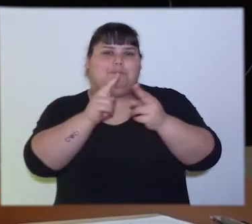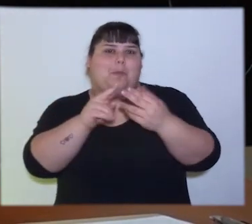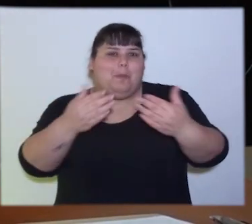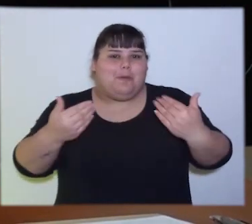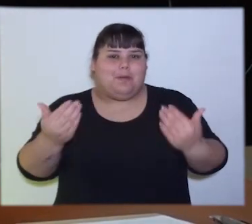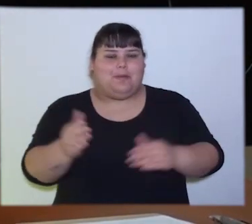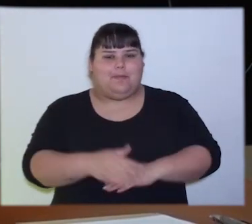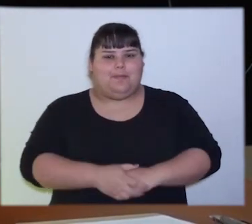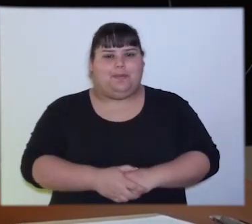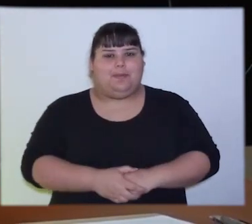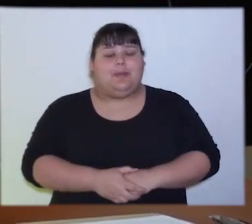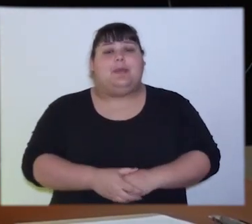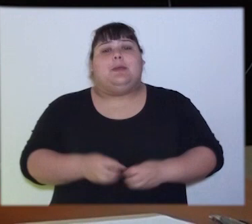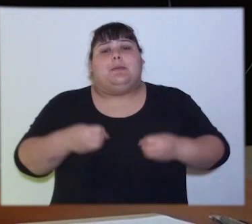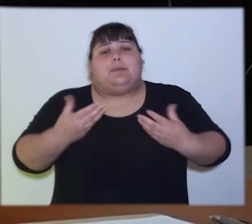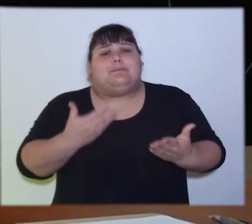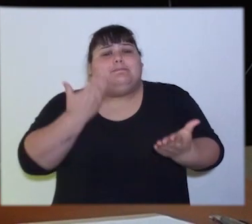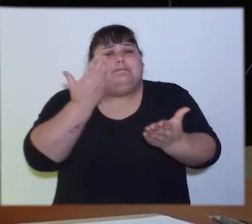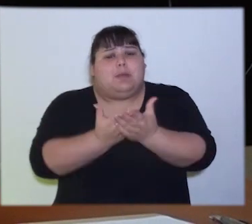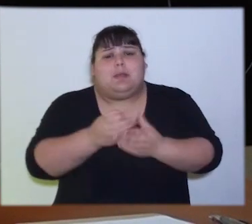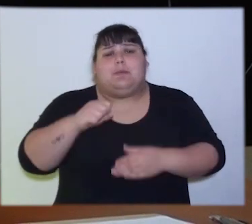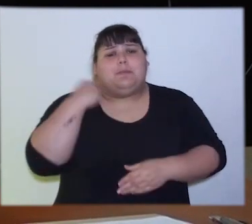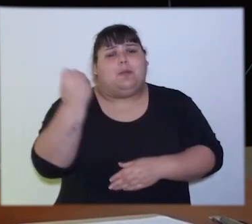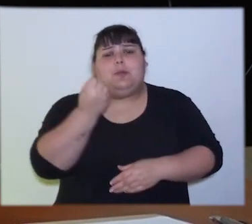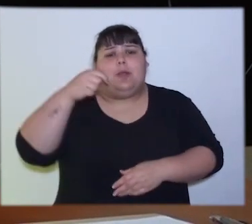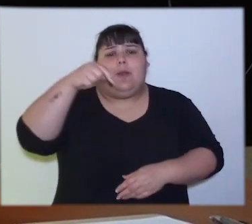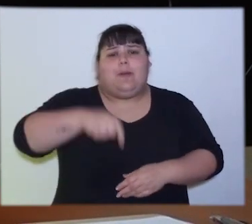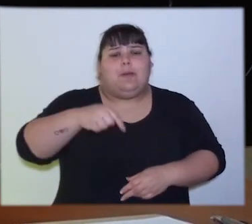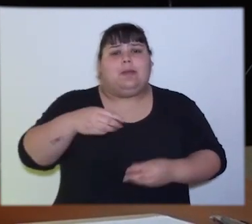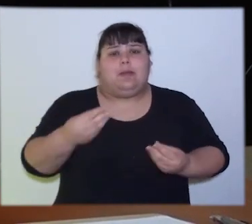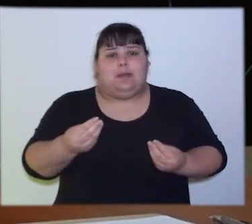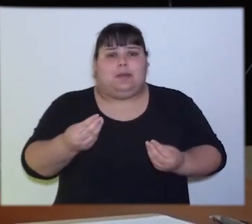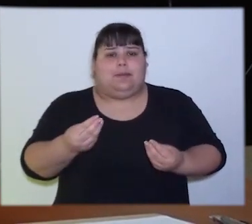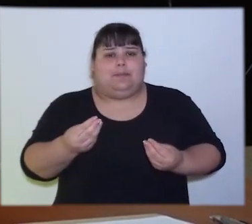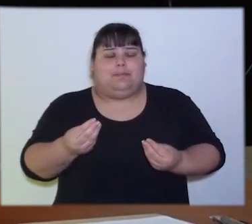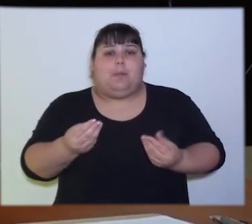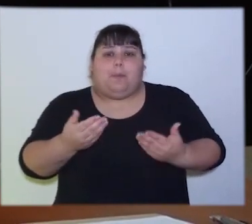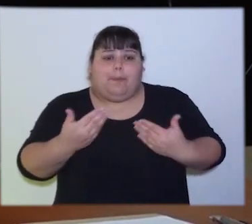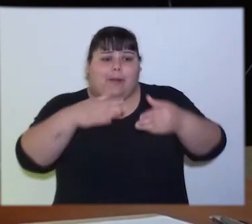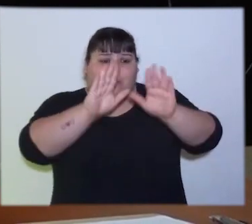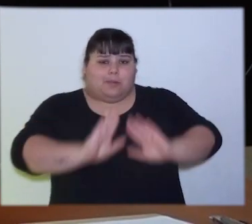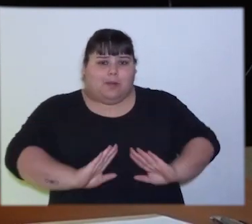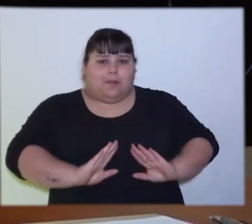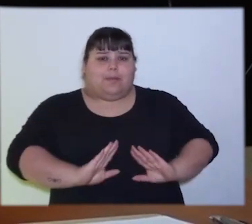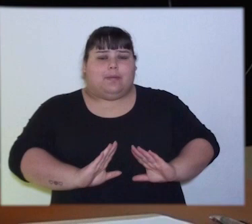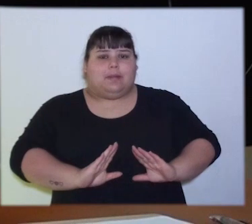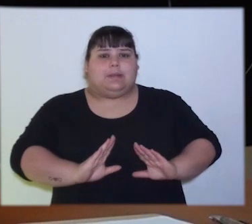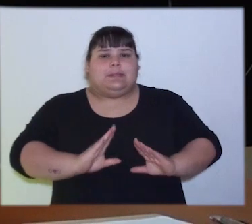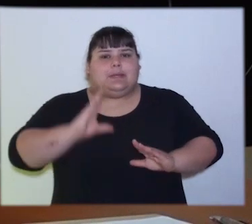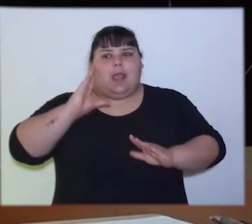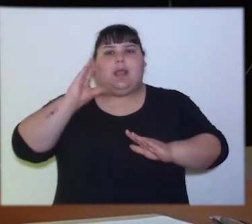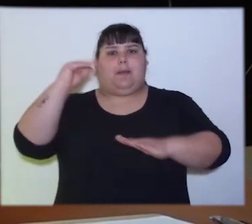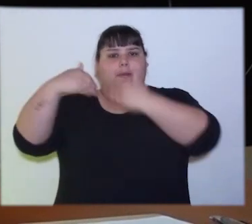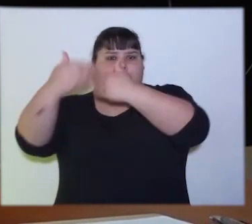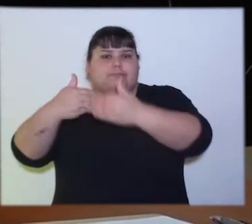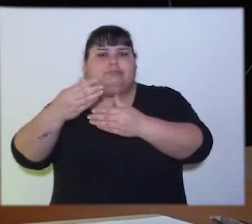nuestros estudiantes. Así que apelamos a la importancia que tiene este momento para prepararnos y